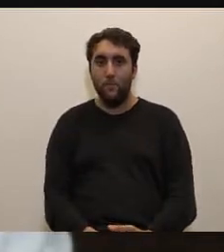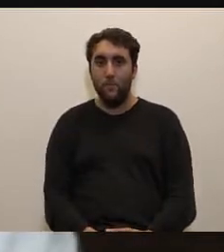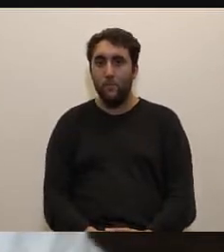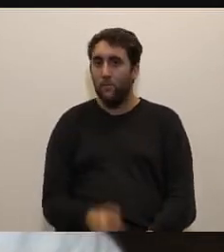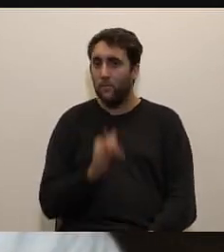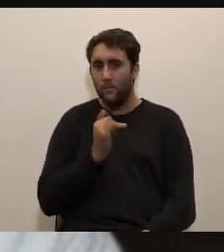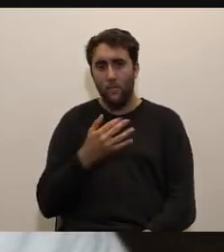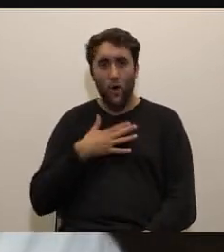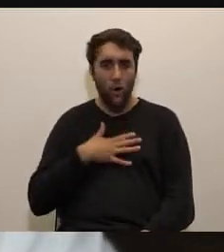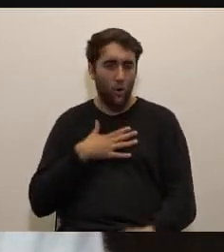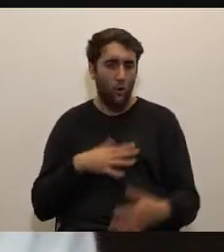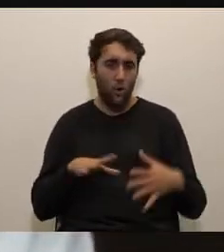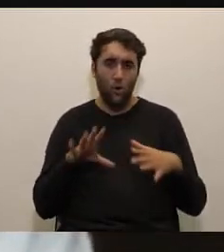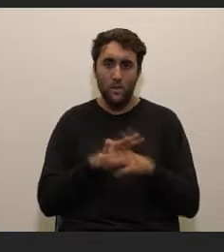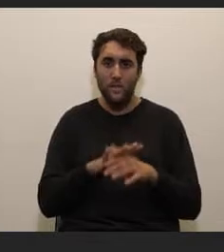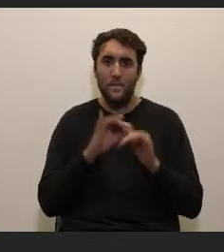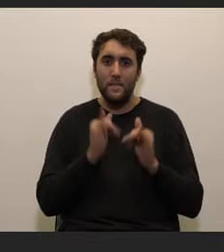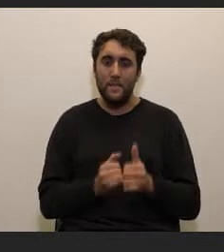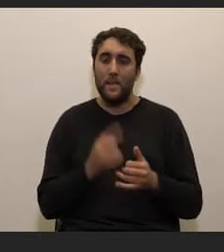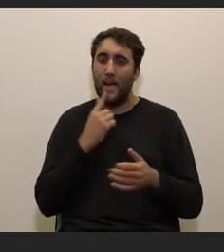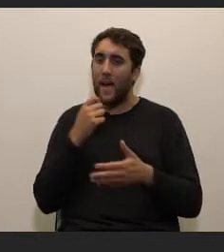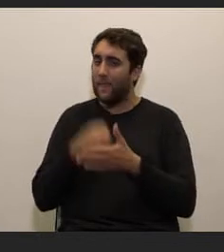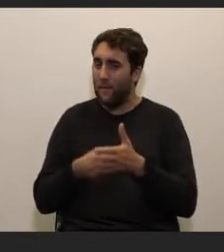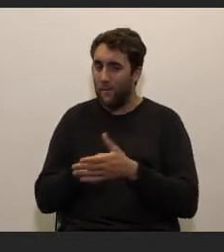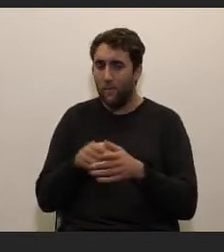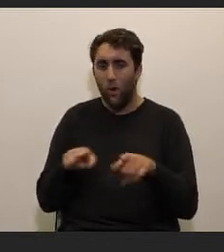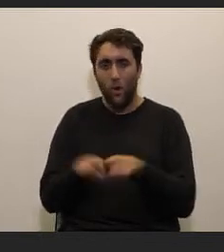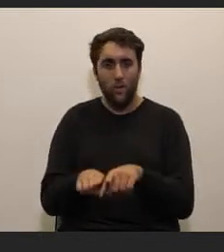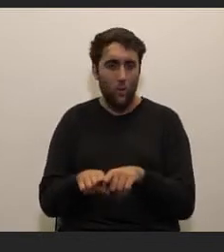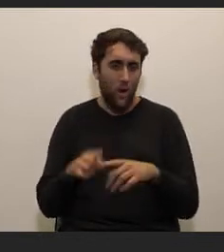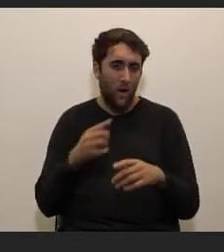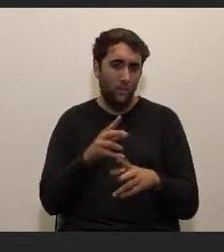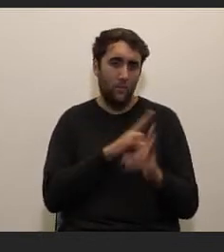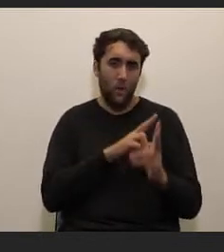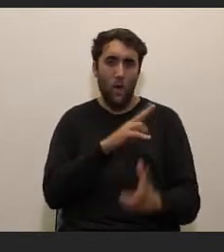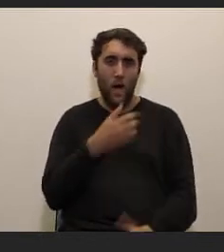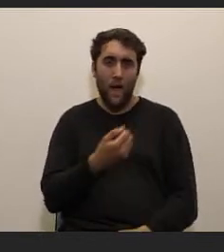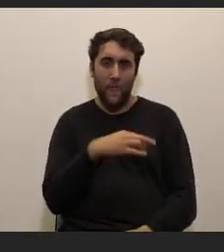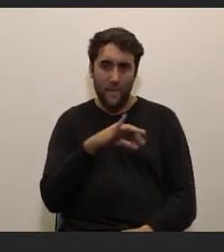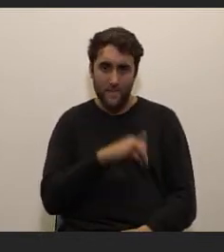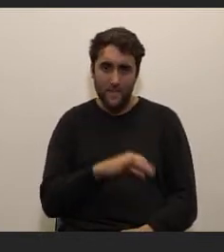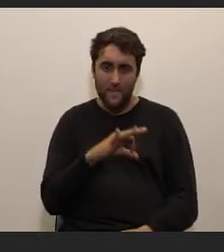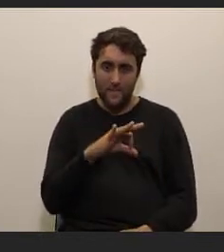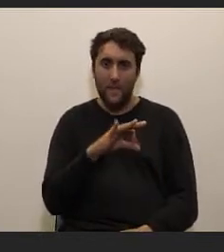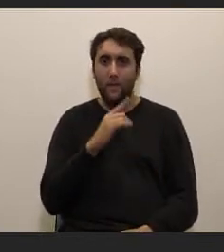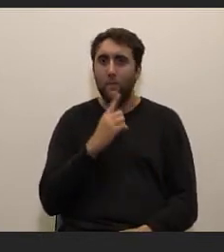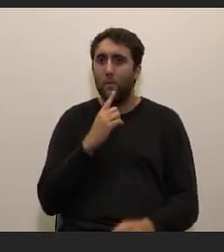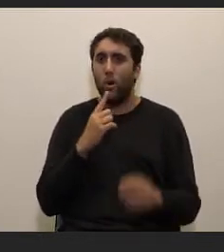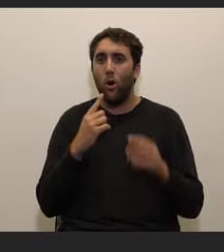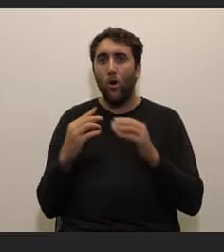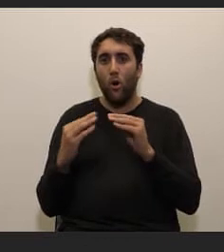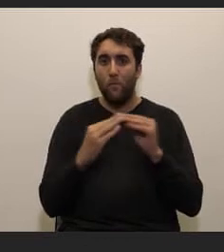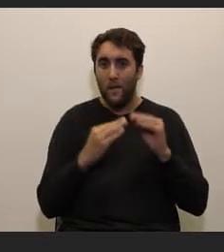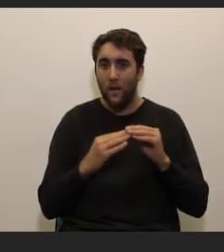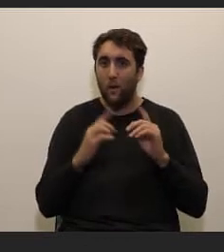Sí, coincido también en que está esa capa de activismo, incluso coincido que con los